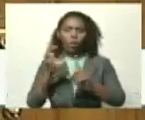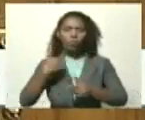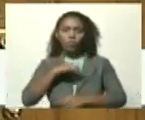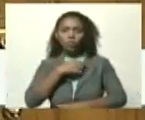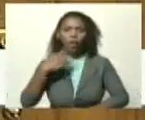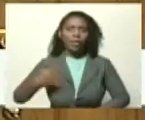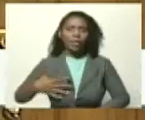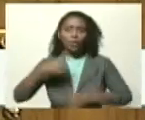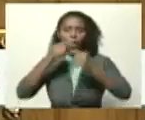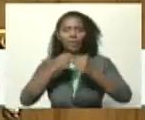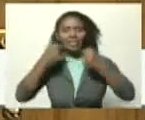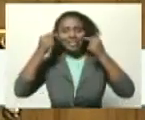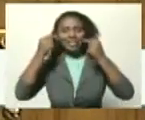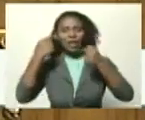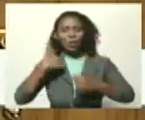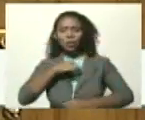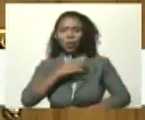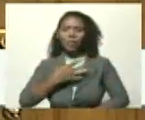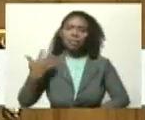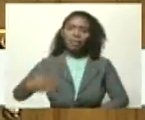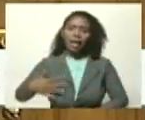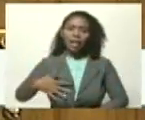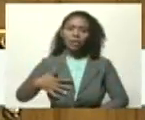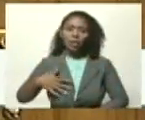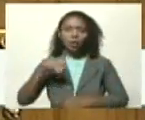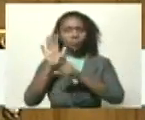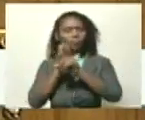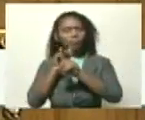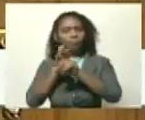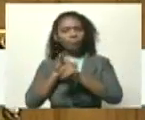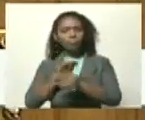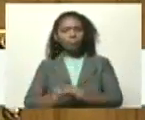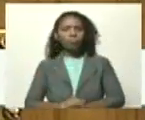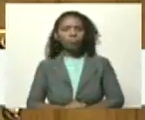a la risa, nuestro derecho a la ternura.